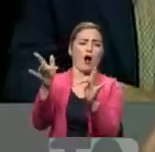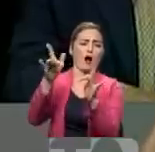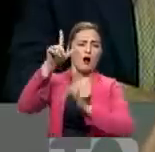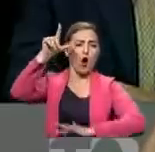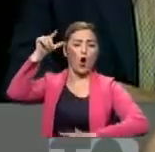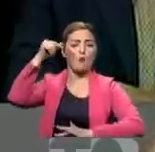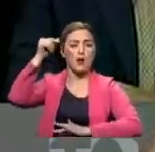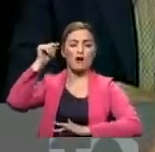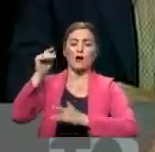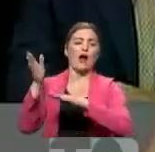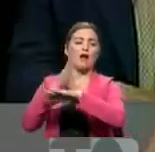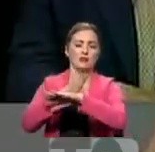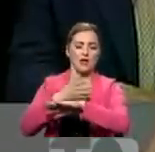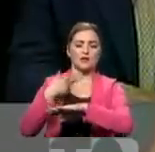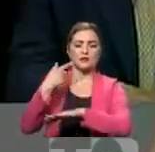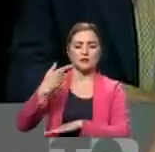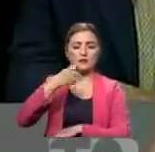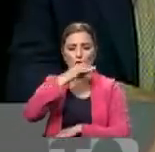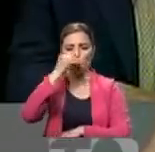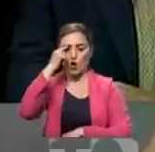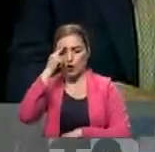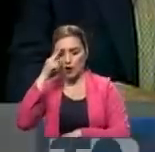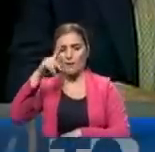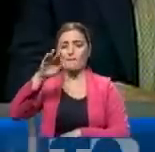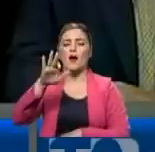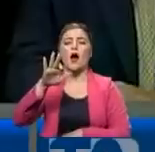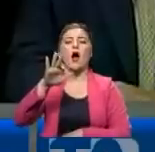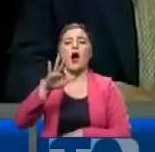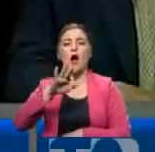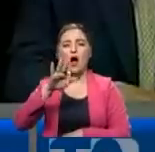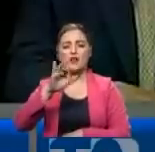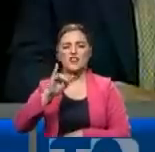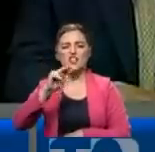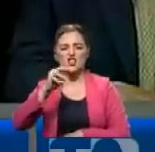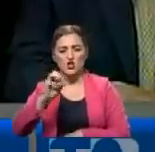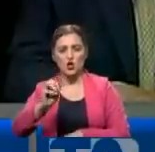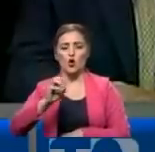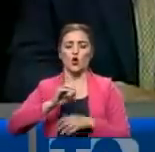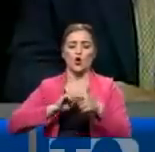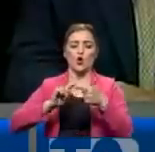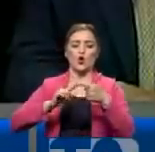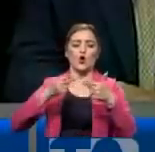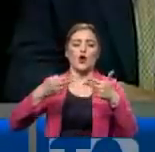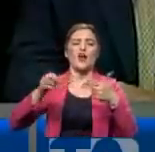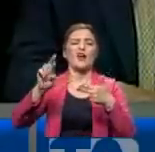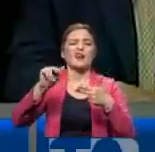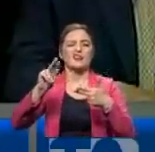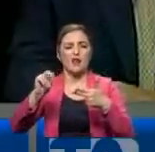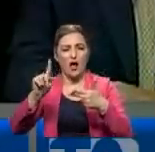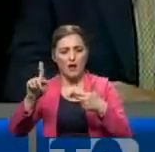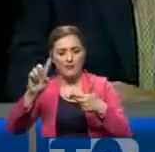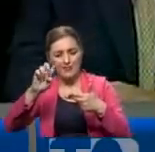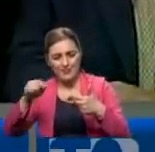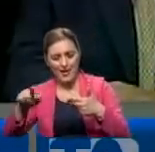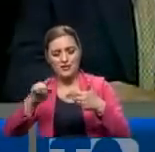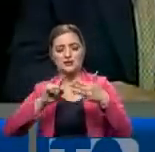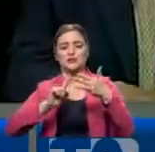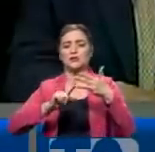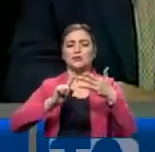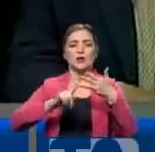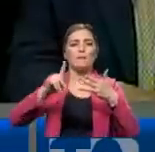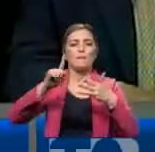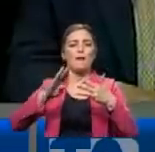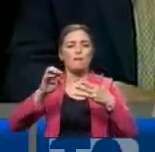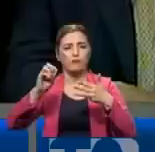Hernández, Patiño, Pavón hayan viajado al mismo tiempo hace pocas sememanas a Venezuela? El sátrapa de Maduro ha activado junto